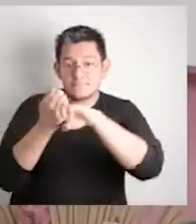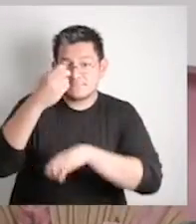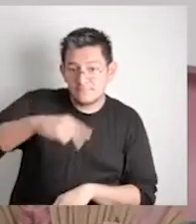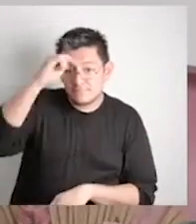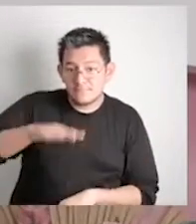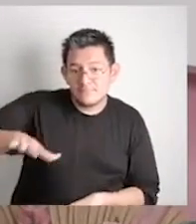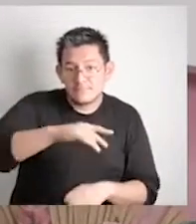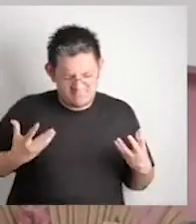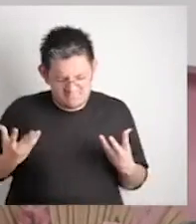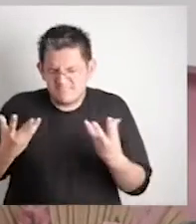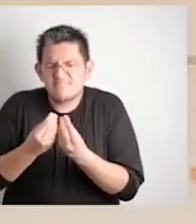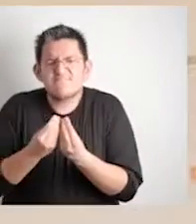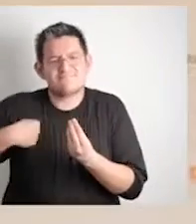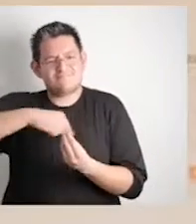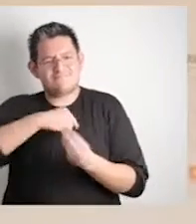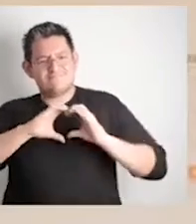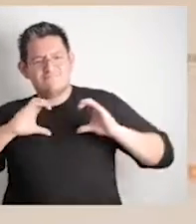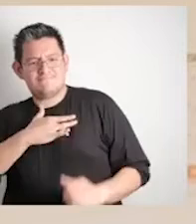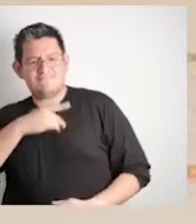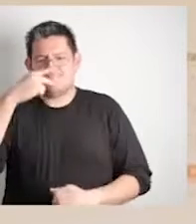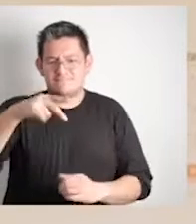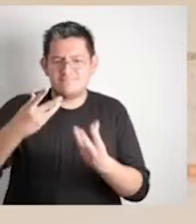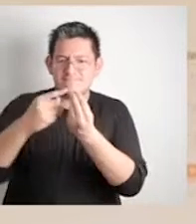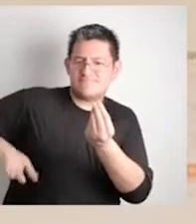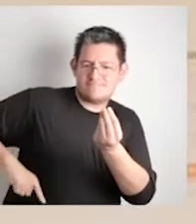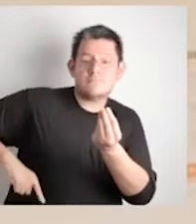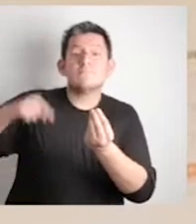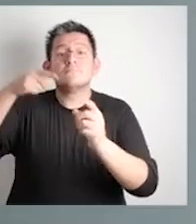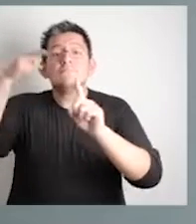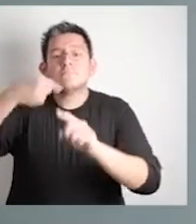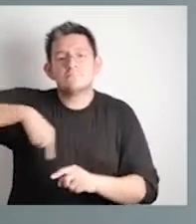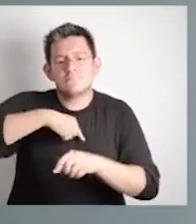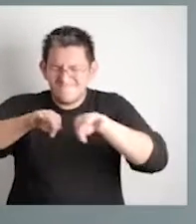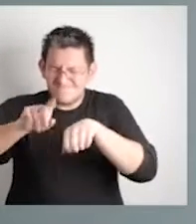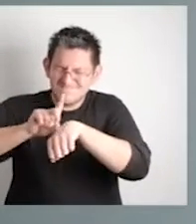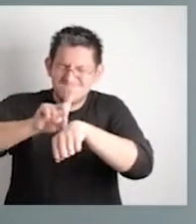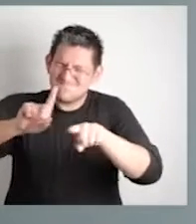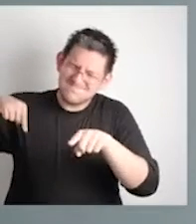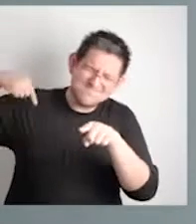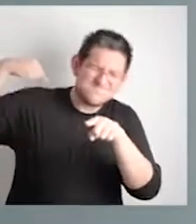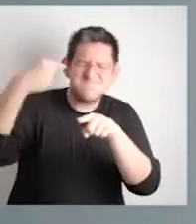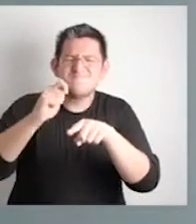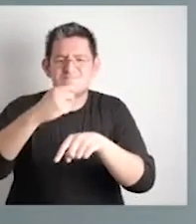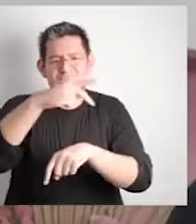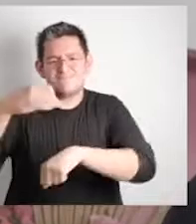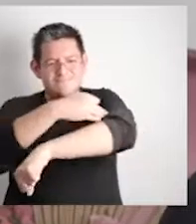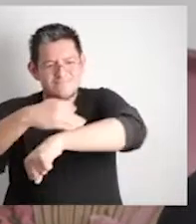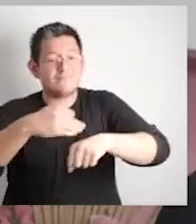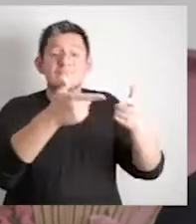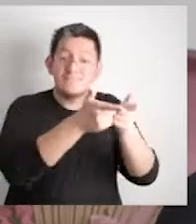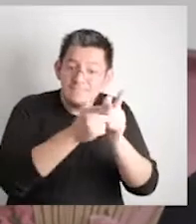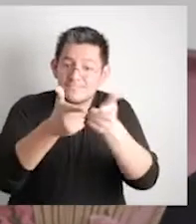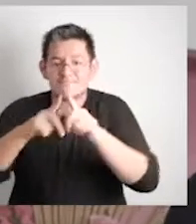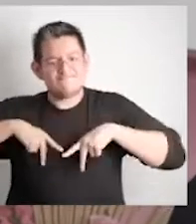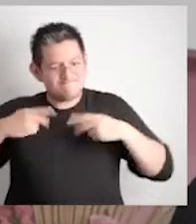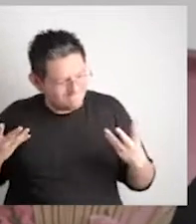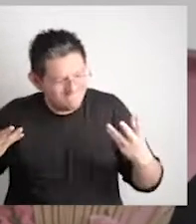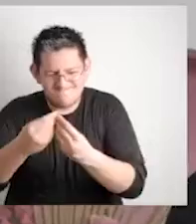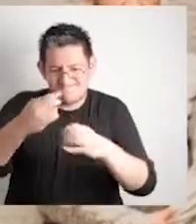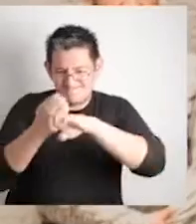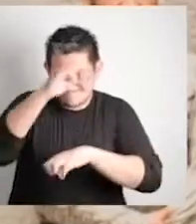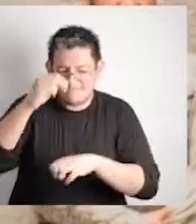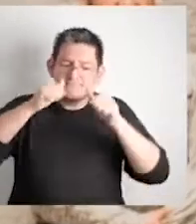En el DIF Nayarit somos el corazón de tu gobierno y por ello trabajamos todos los días para atender a las familias y grupos